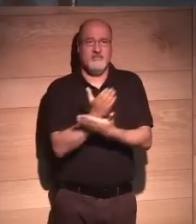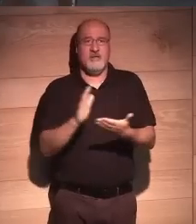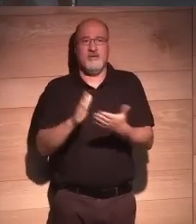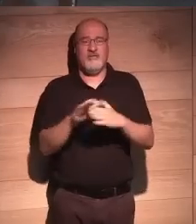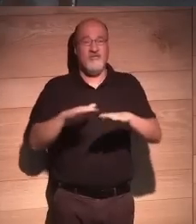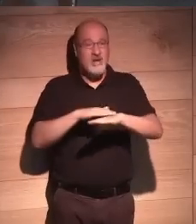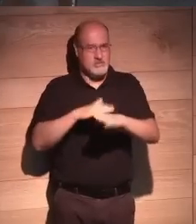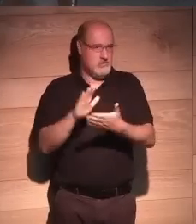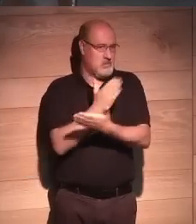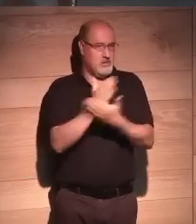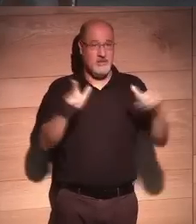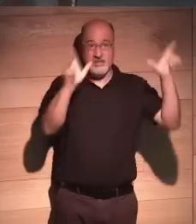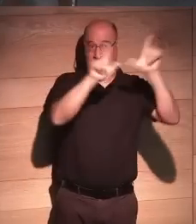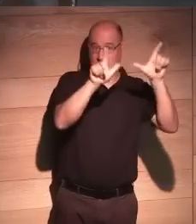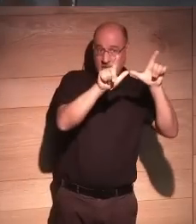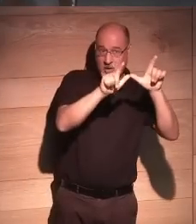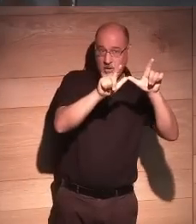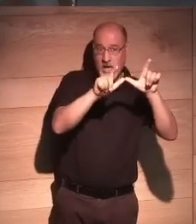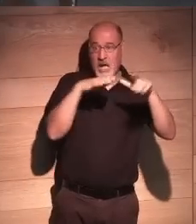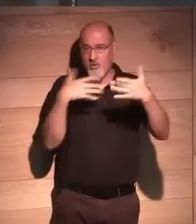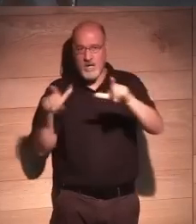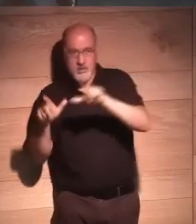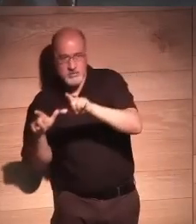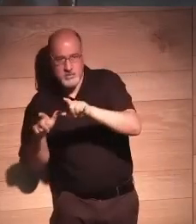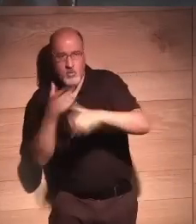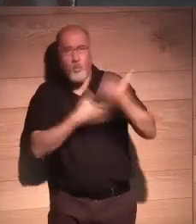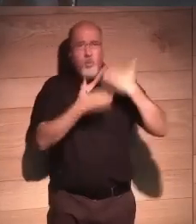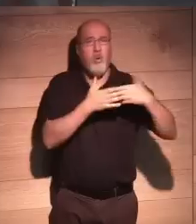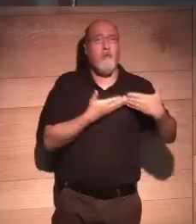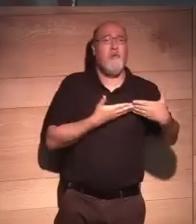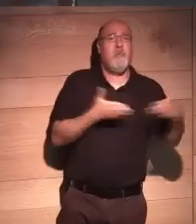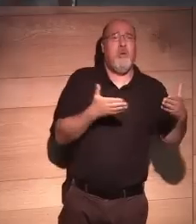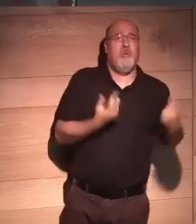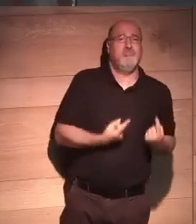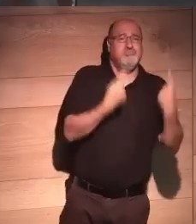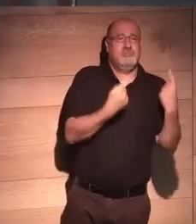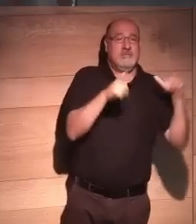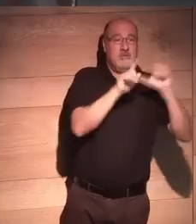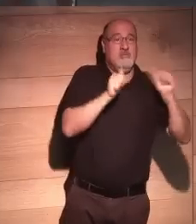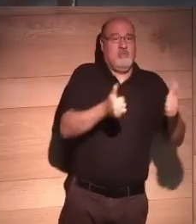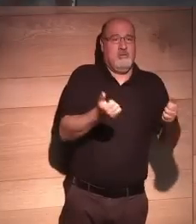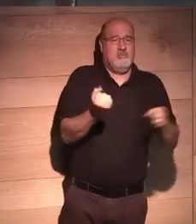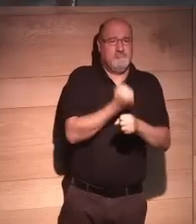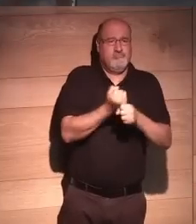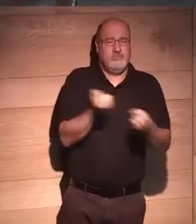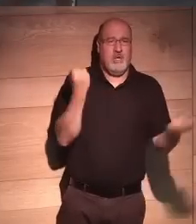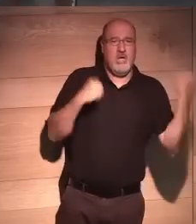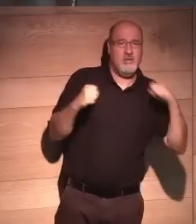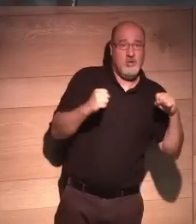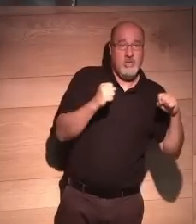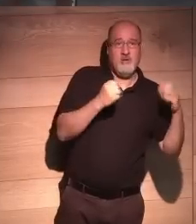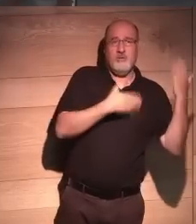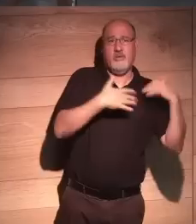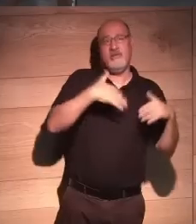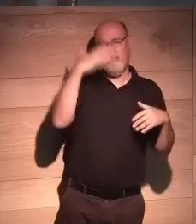la manera de hacer televisión de tus inicios y la manera de televisión. Si tuvieras que darme dos ejemplos de esa manera de hacer televisión,